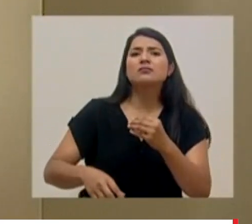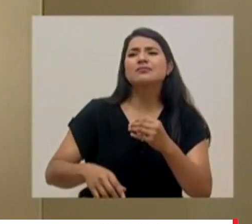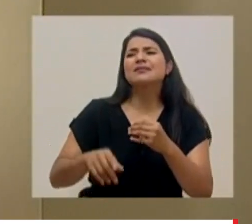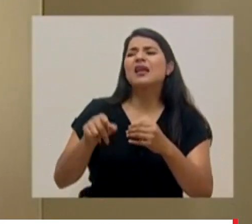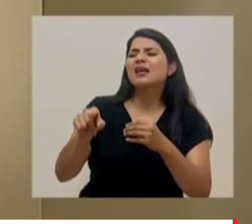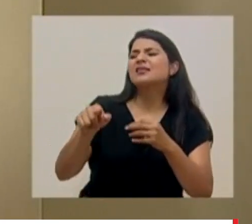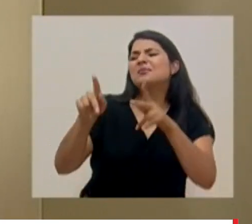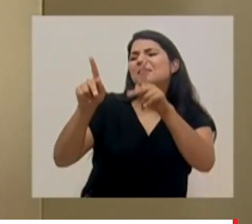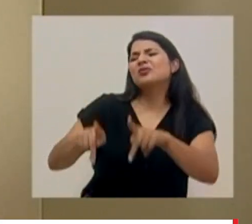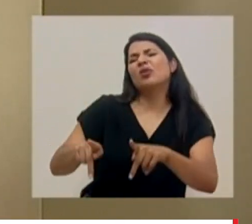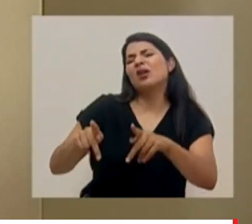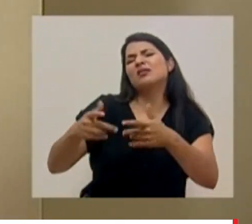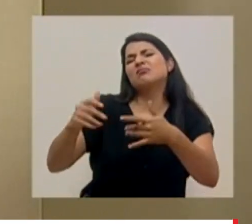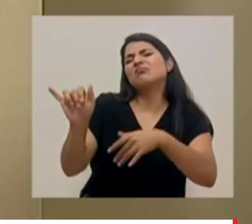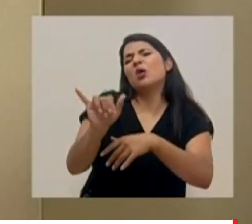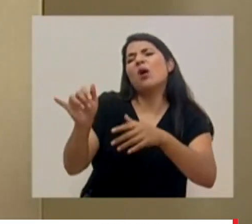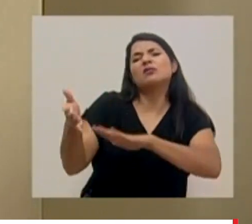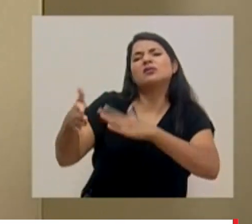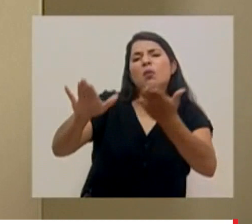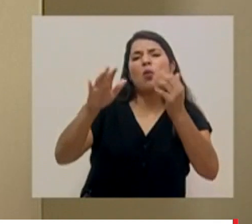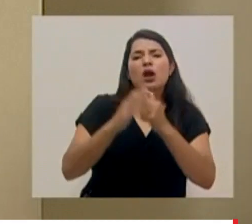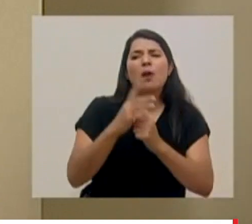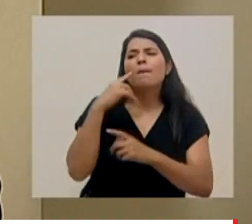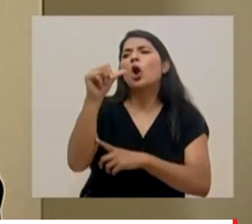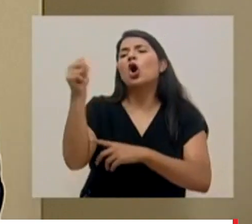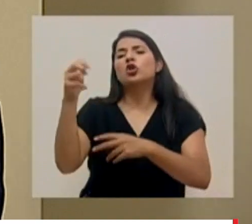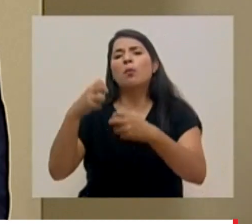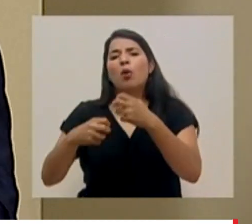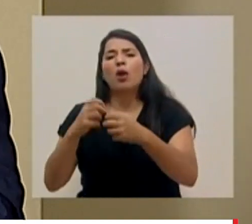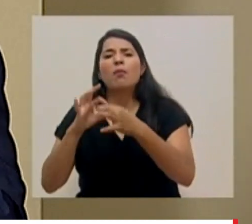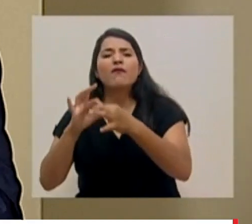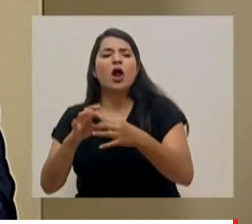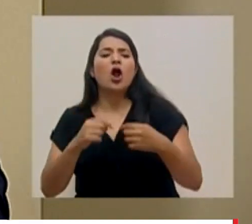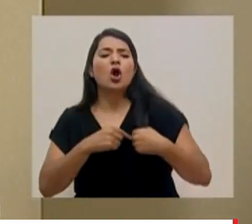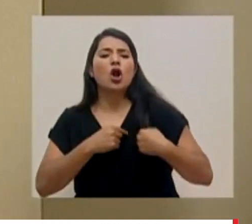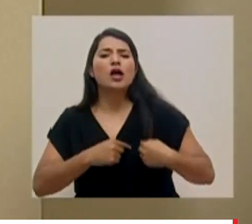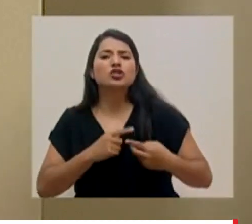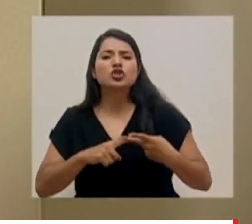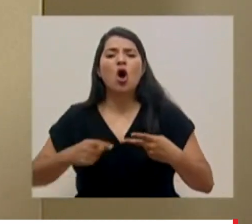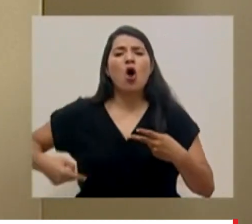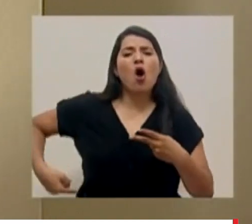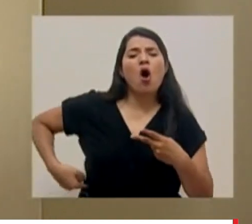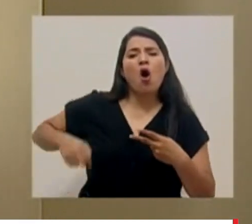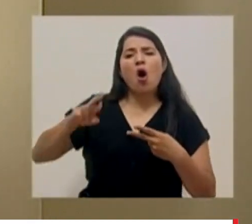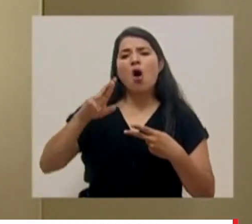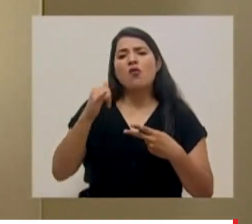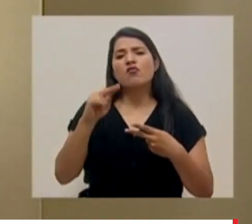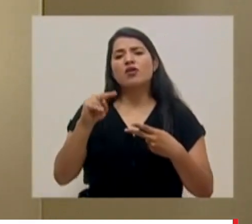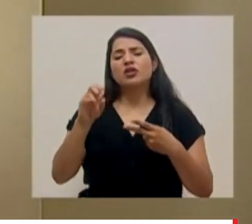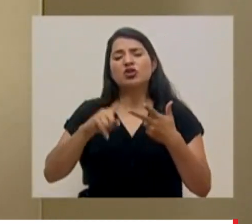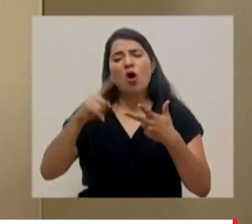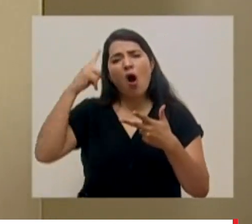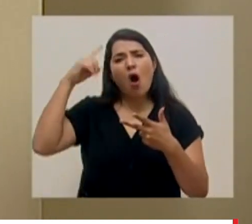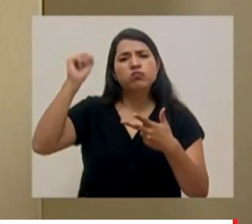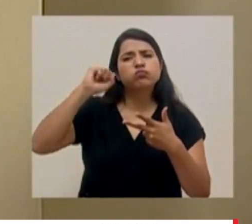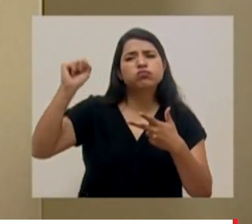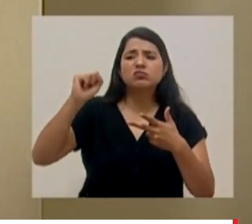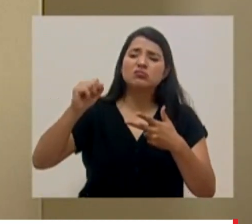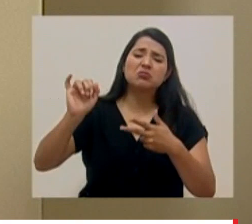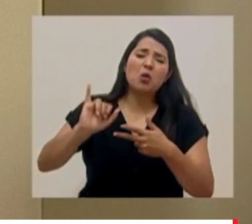todas maneras por un problema cardiovascular, un problema renal, un problema de derrame cerebral, etc.